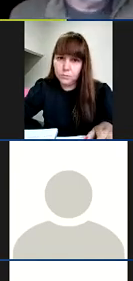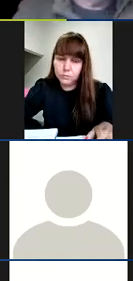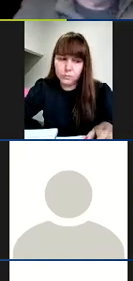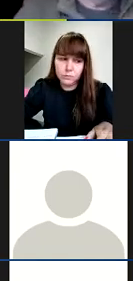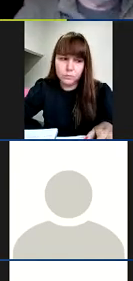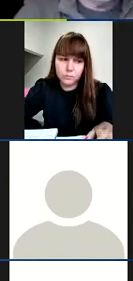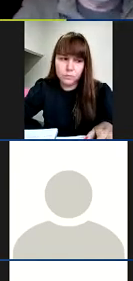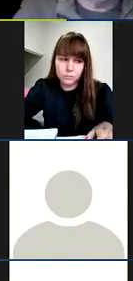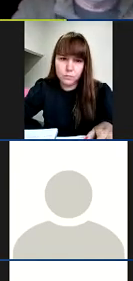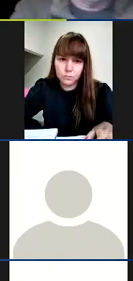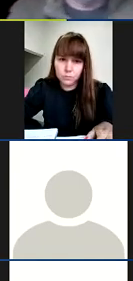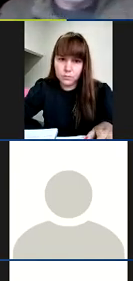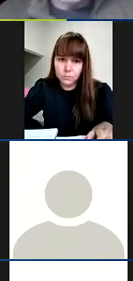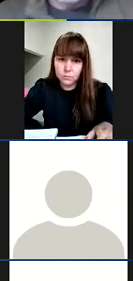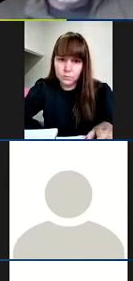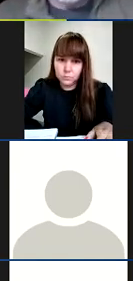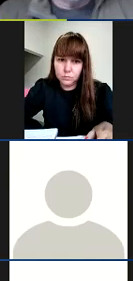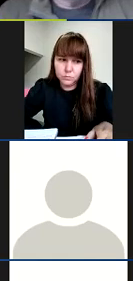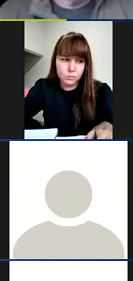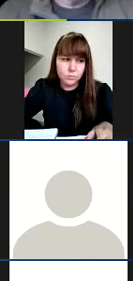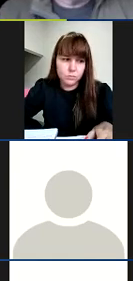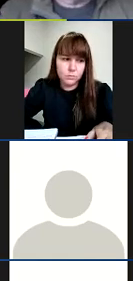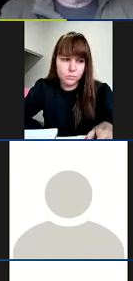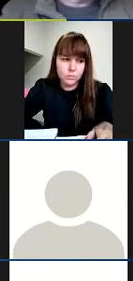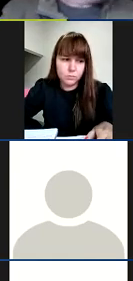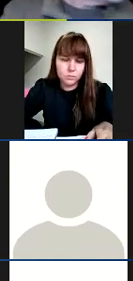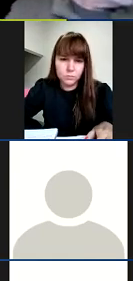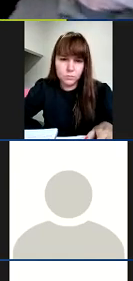y Comercial de la Nación.